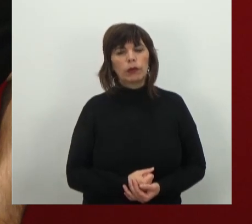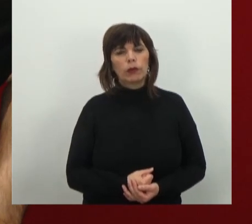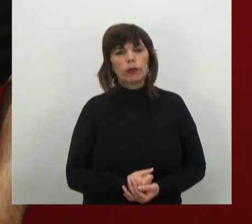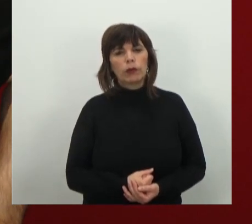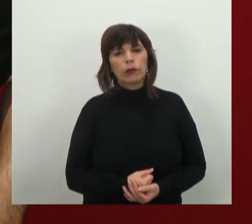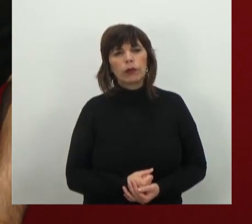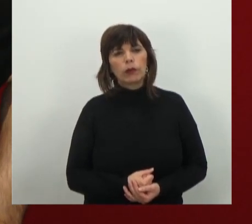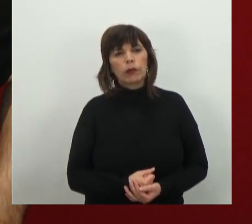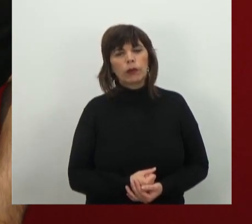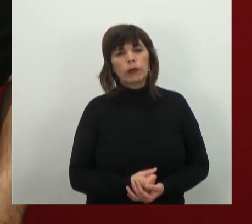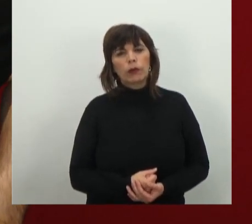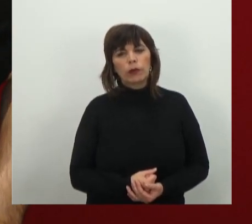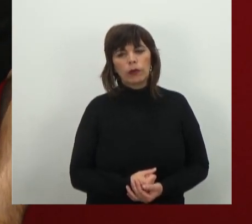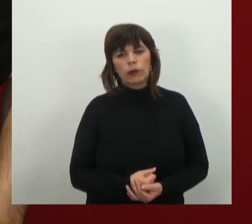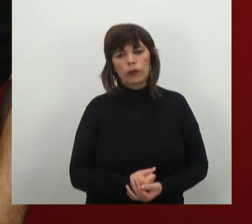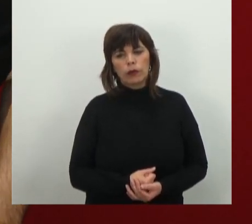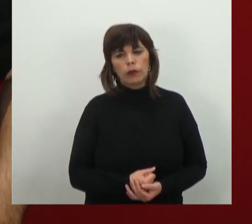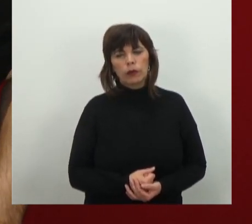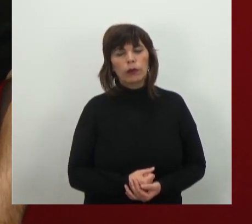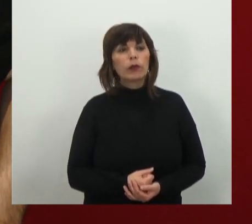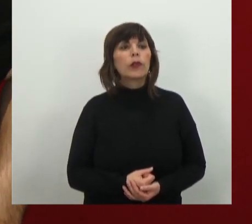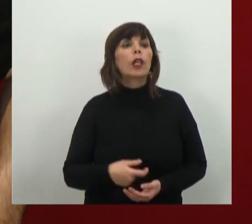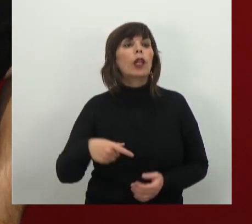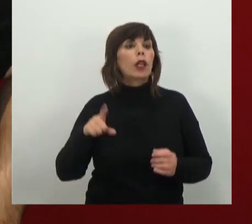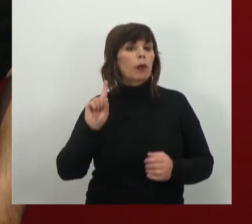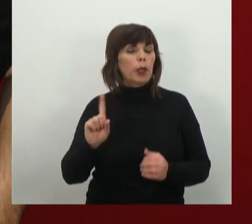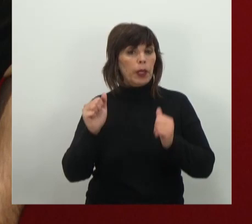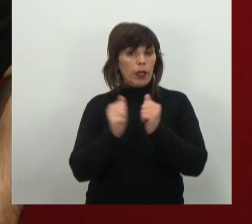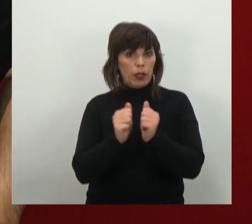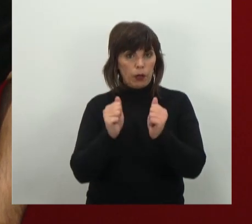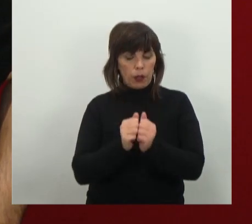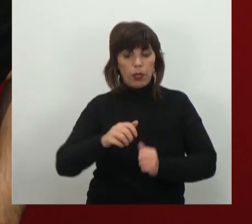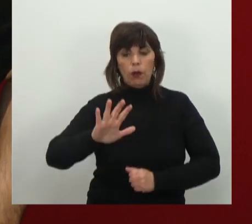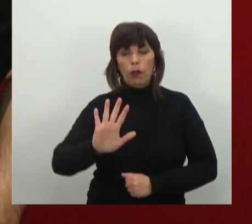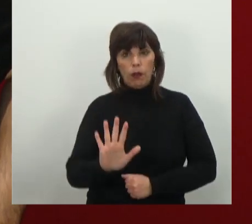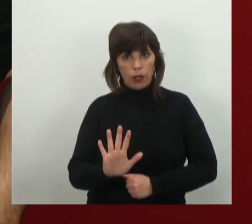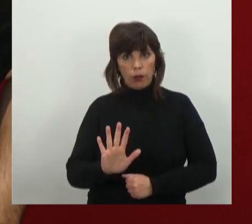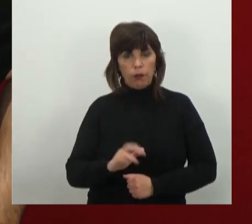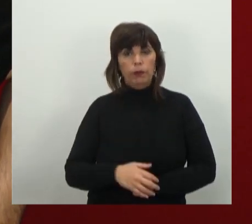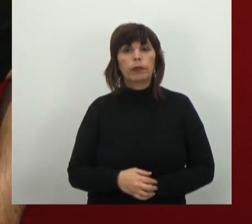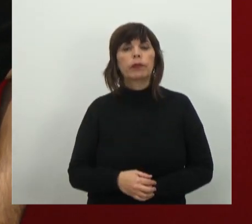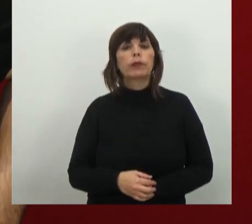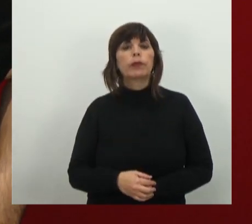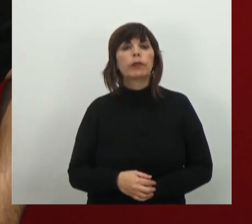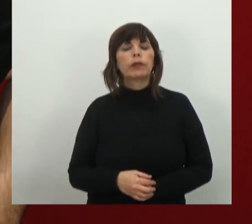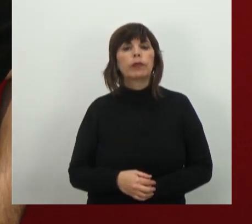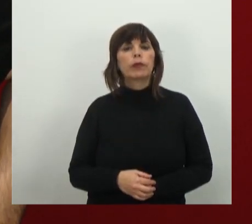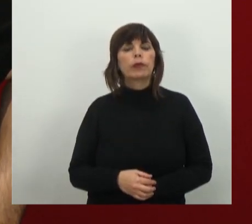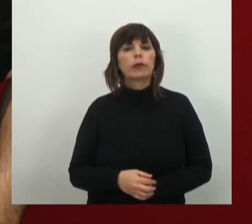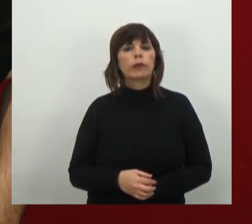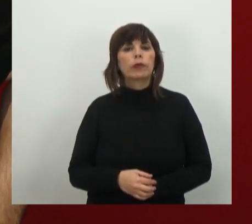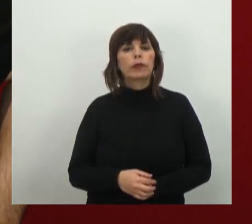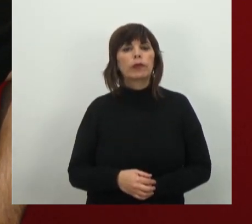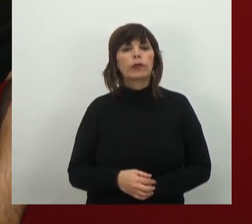Todos. En Primera de Pedro, capítulo 5, el apóstol Pedro lo explica